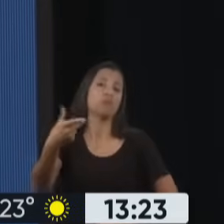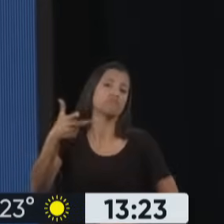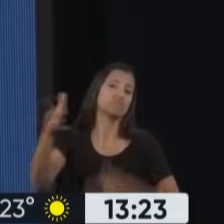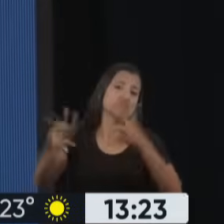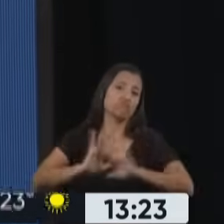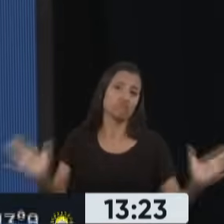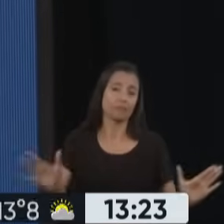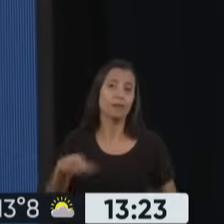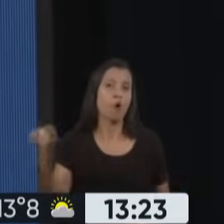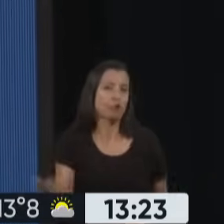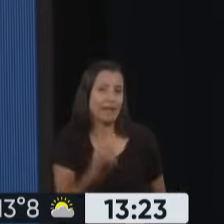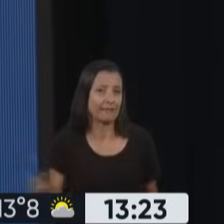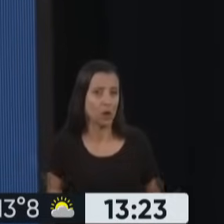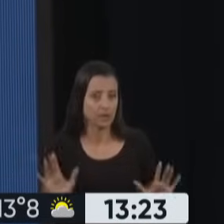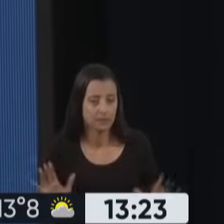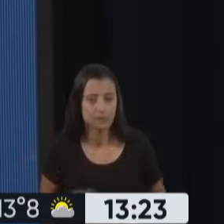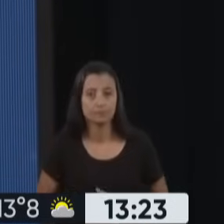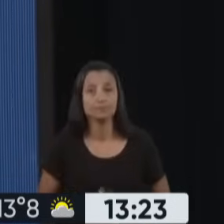Por otra parte,